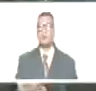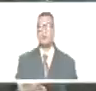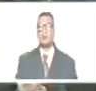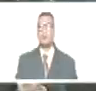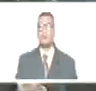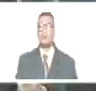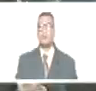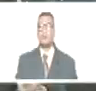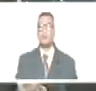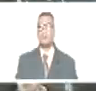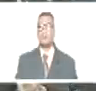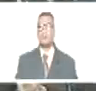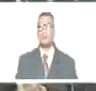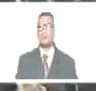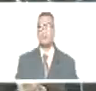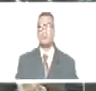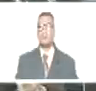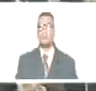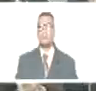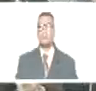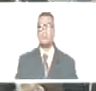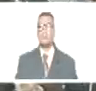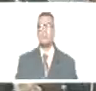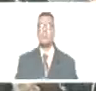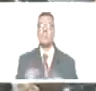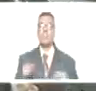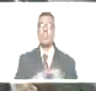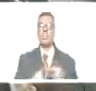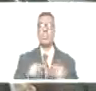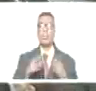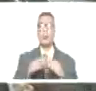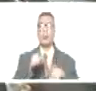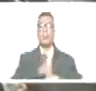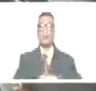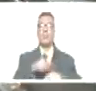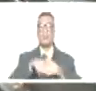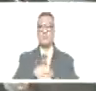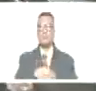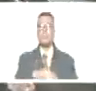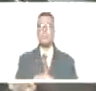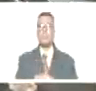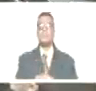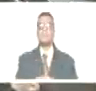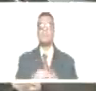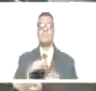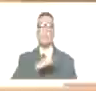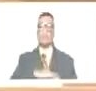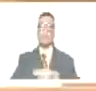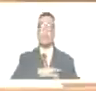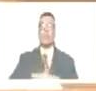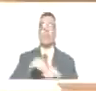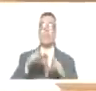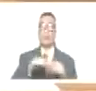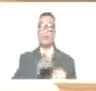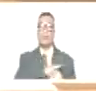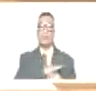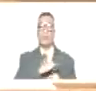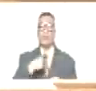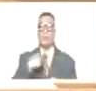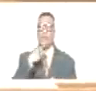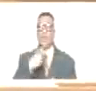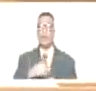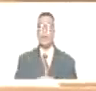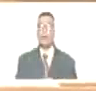trasplantan, porque los marcapasos son un aparato mecánico. De la implementación del marcapaso, presidente, disculpe. Disculpe mi imprecisión. Soy un lego en la